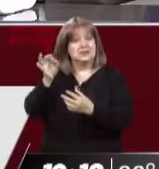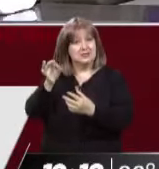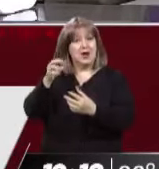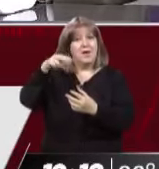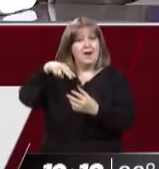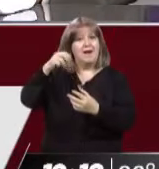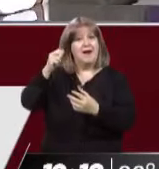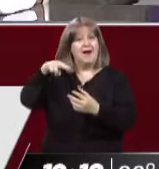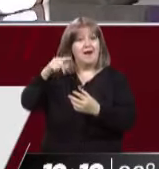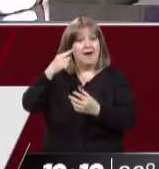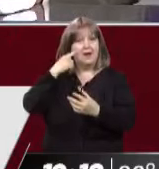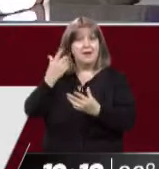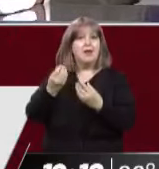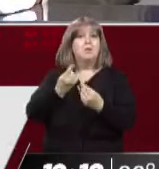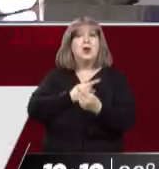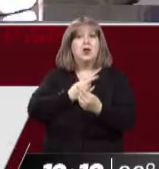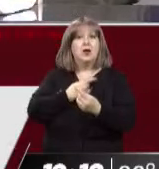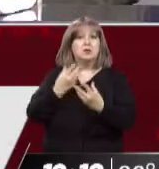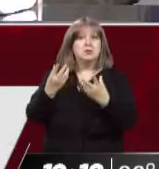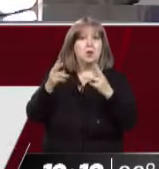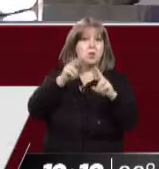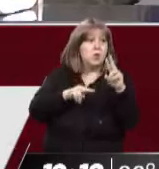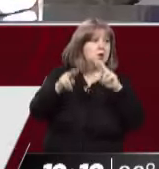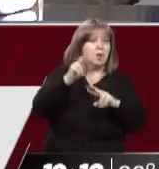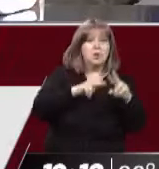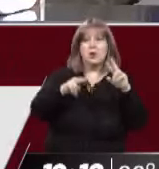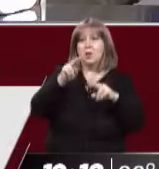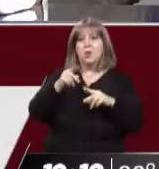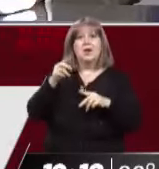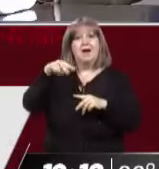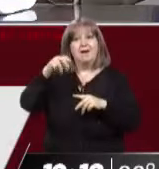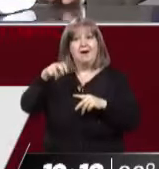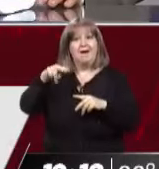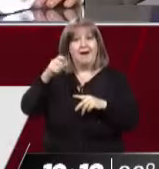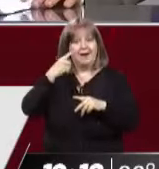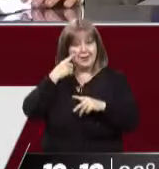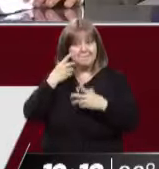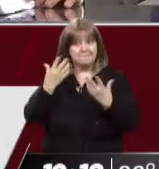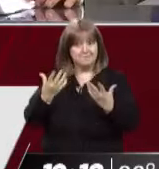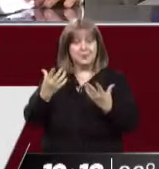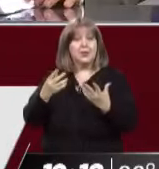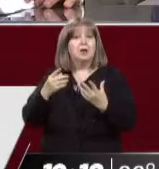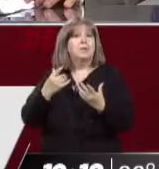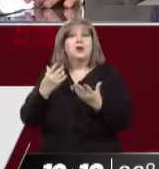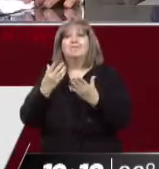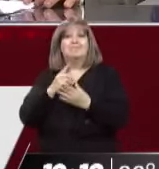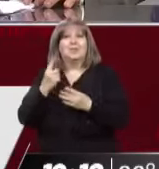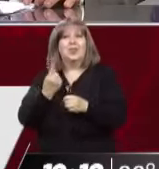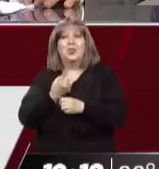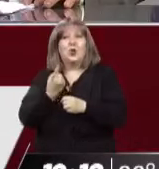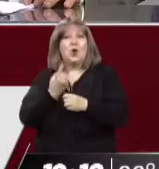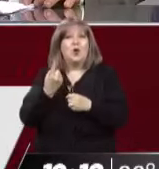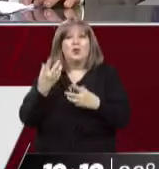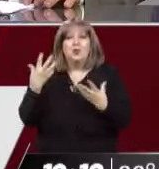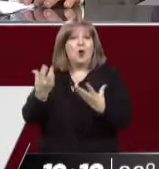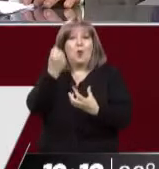esta obviamente chica no, que esto no aparece. No aparece, y es por eso que la fiscalía intenta dar, por ejemplo, con una de las tantas amigas o conocidas de